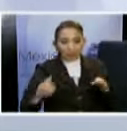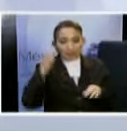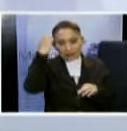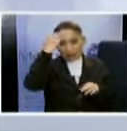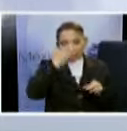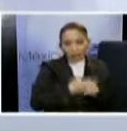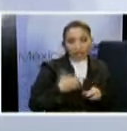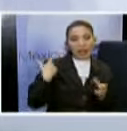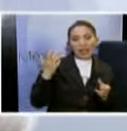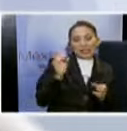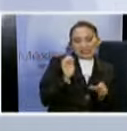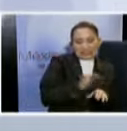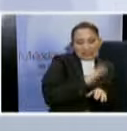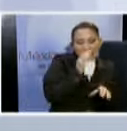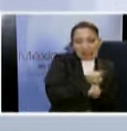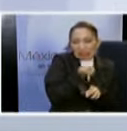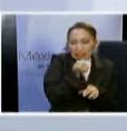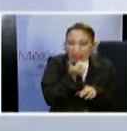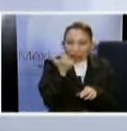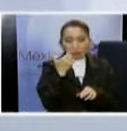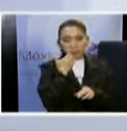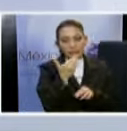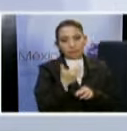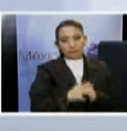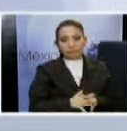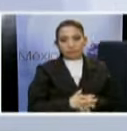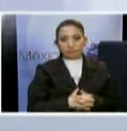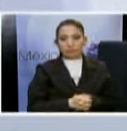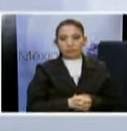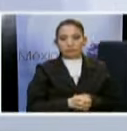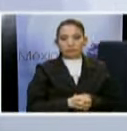extranjeros semicalificados.